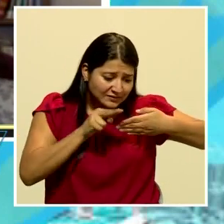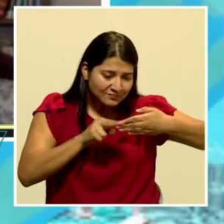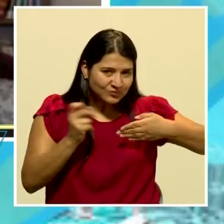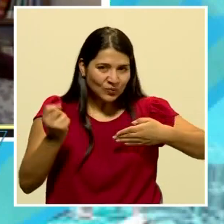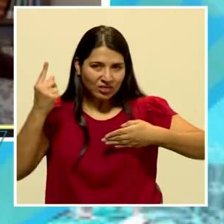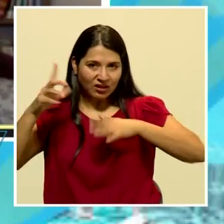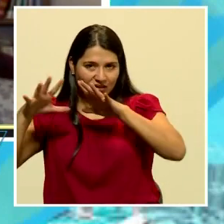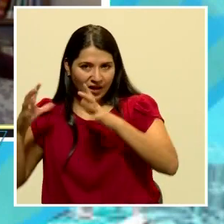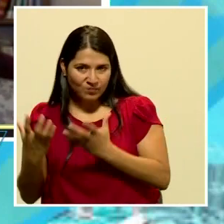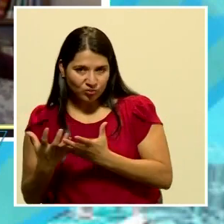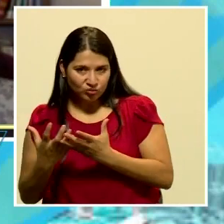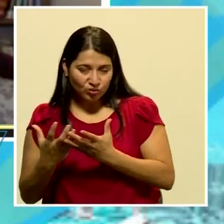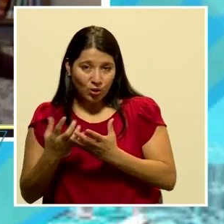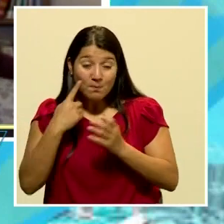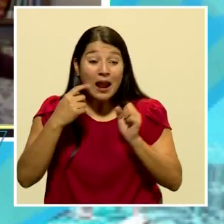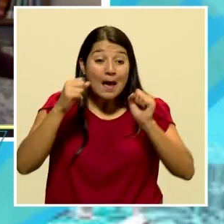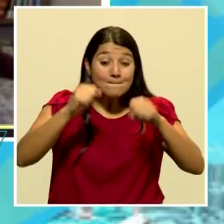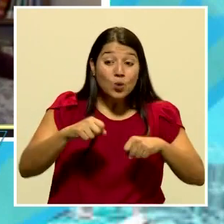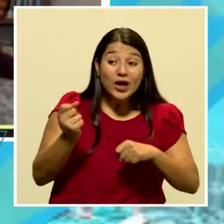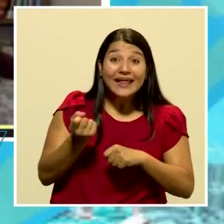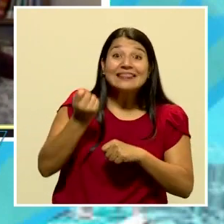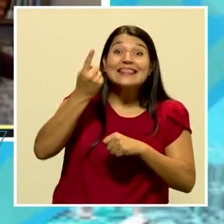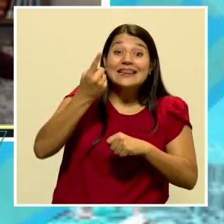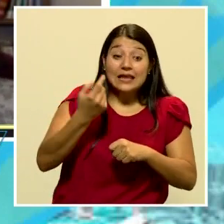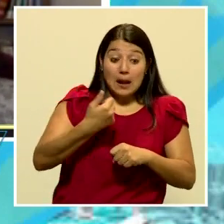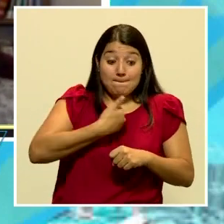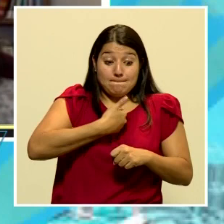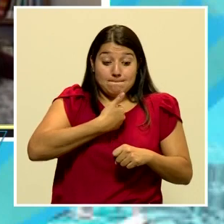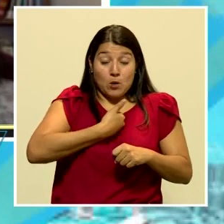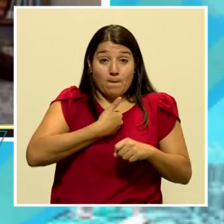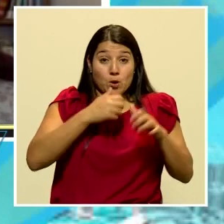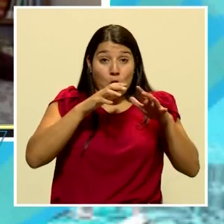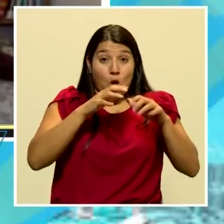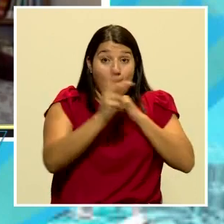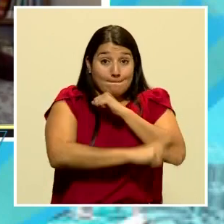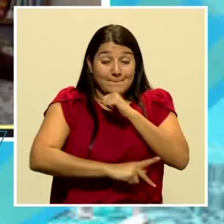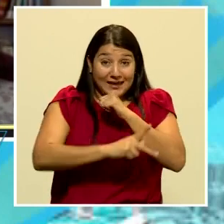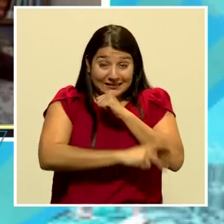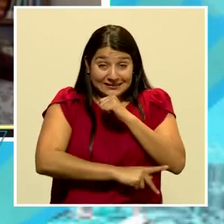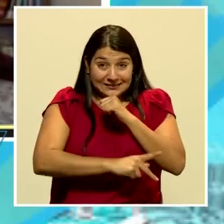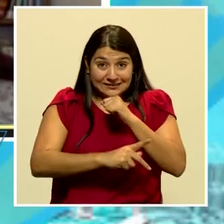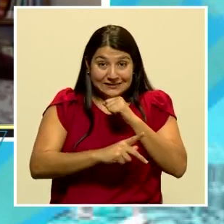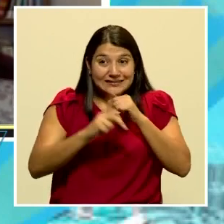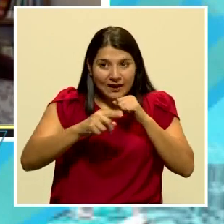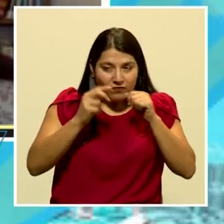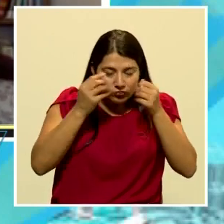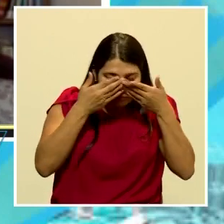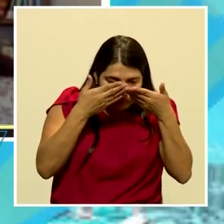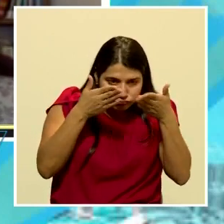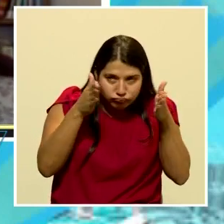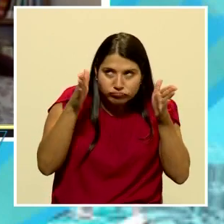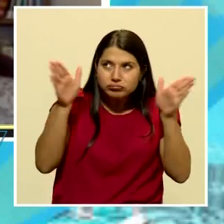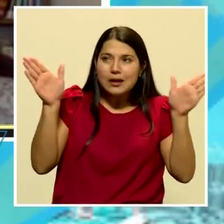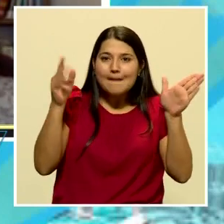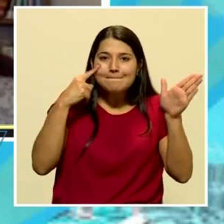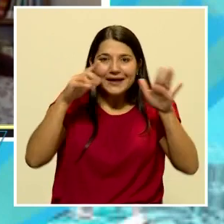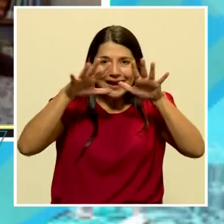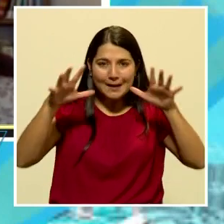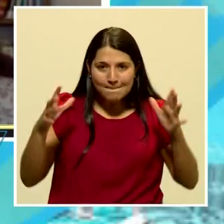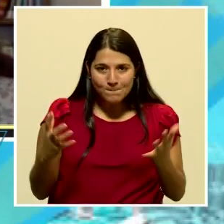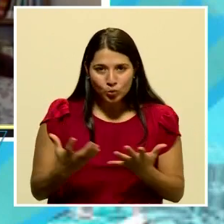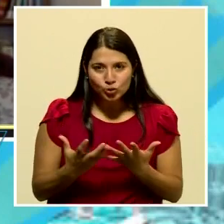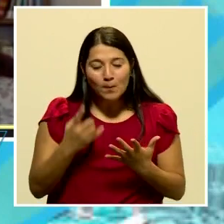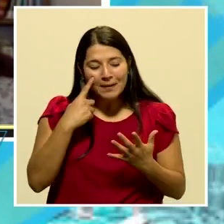vez más tenemos que mirar a lo que viene, a lo que va, cómo está conectado con el resto del mundo. Entonces, el periodismo colaborativo lo